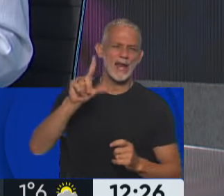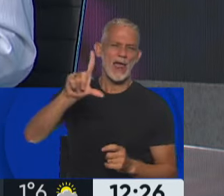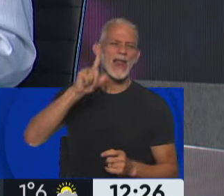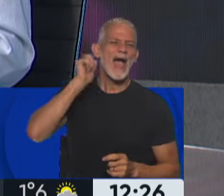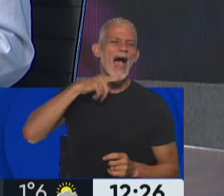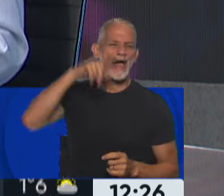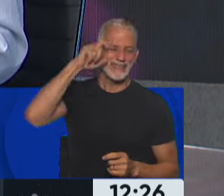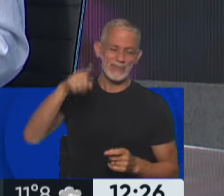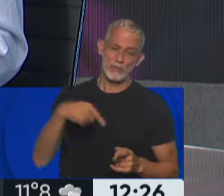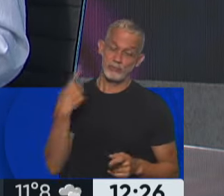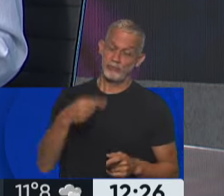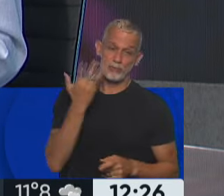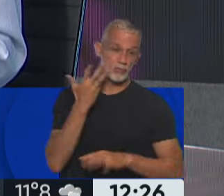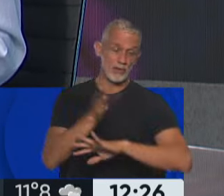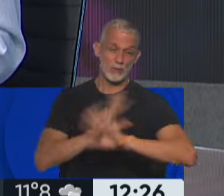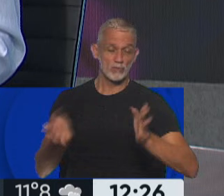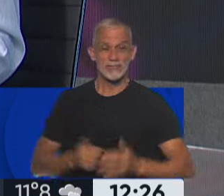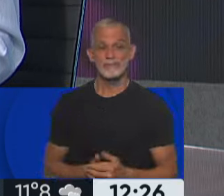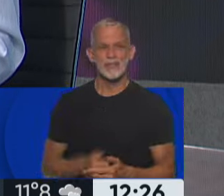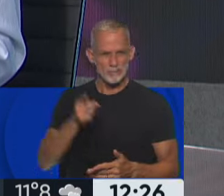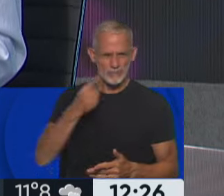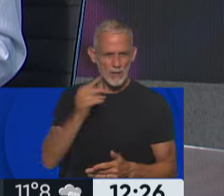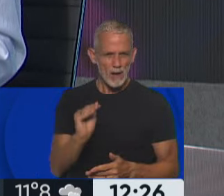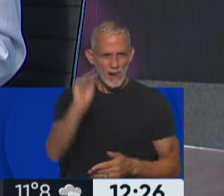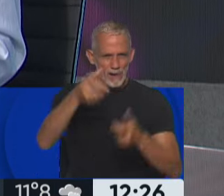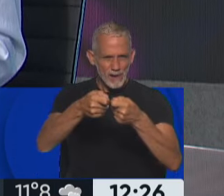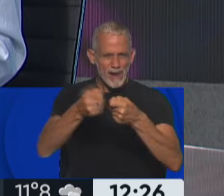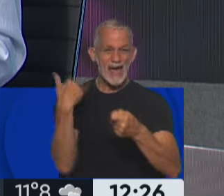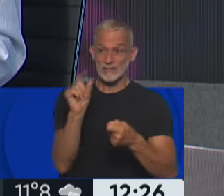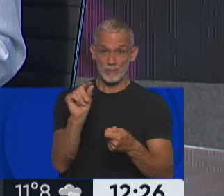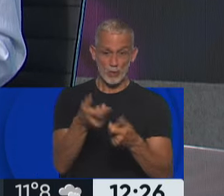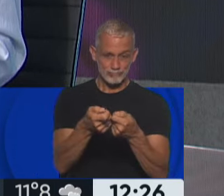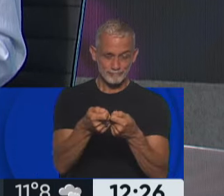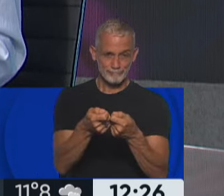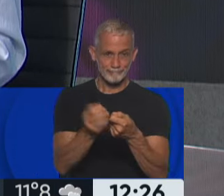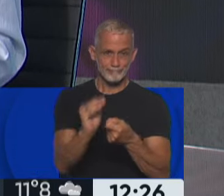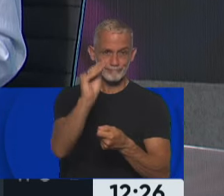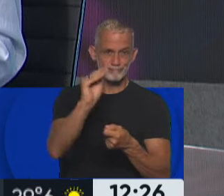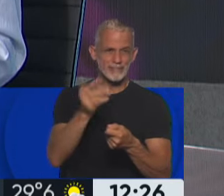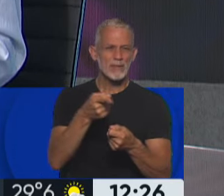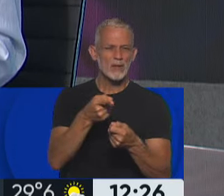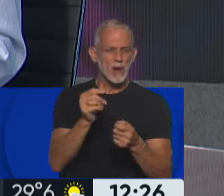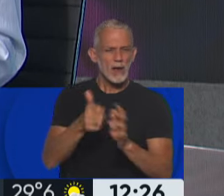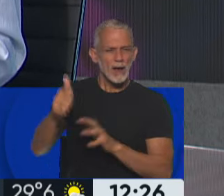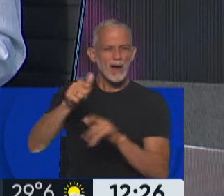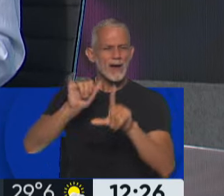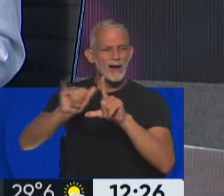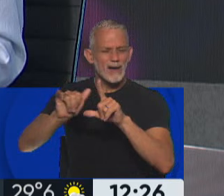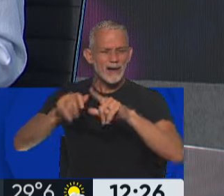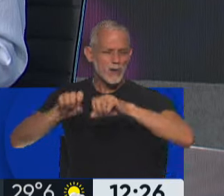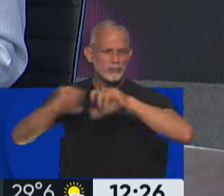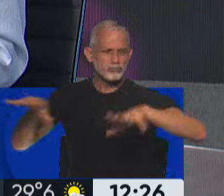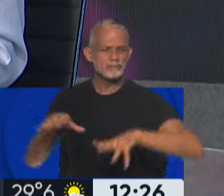eh Claro que s Sí mira hubo un posteo hace algunas horas y después una participación en un streaming